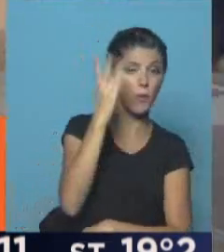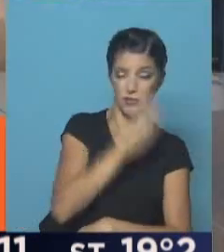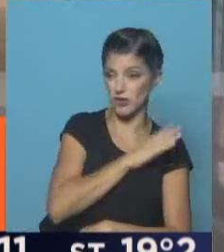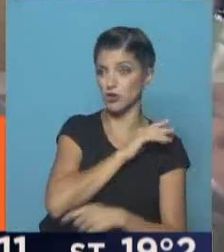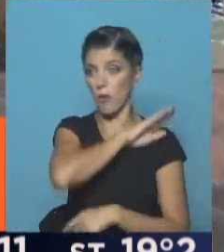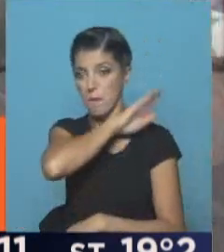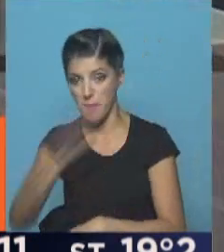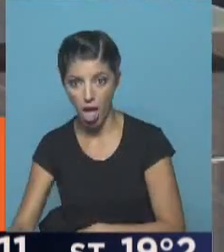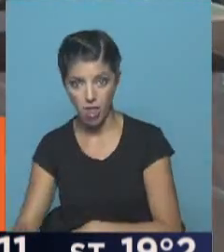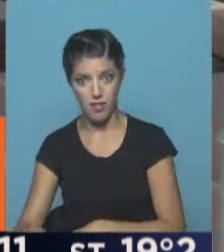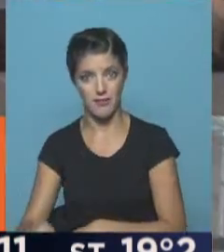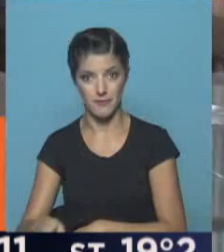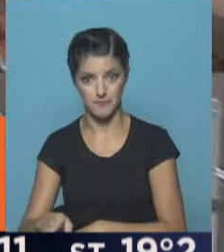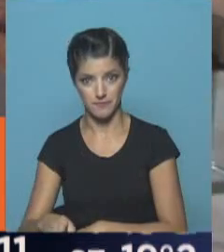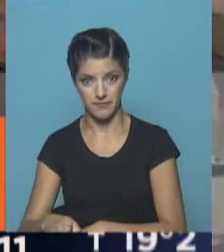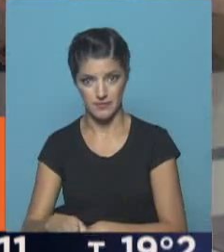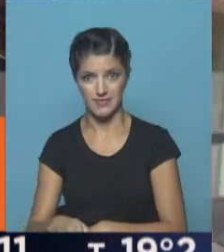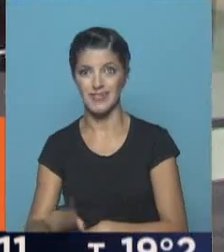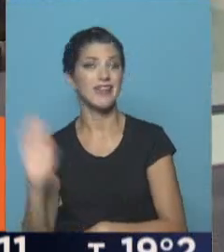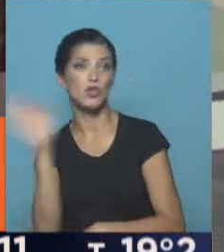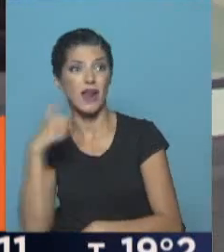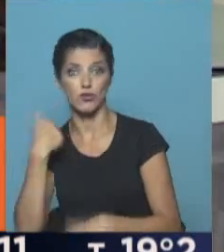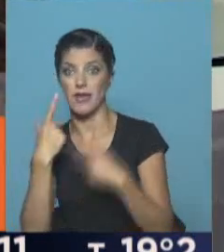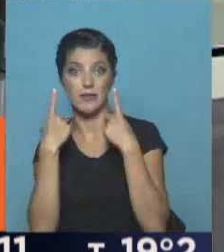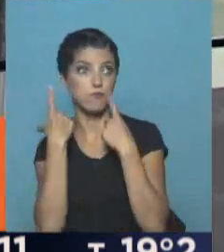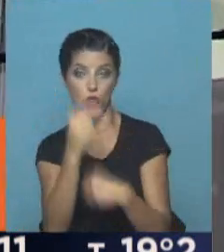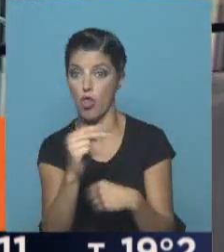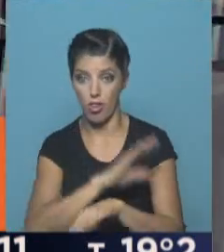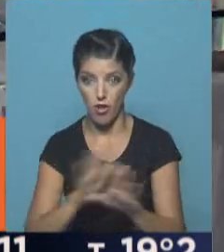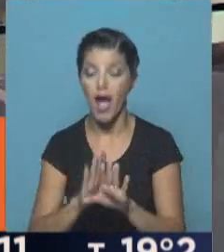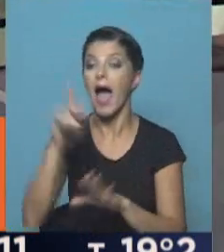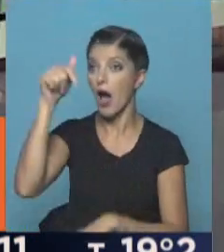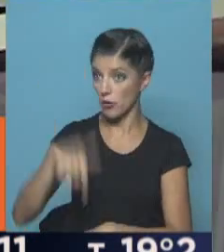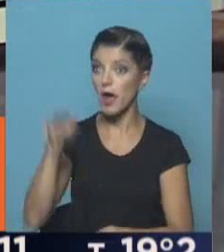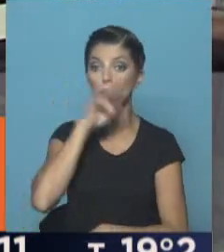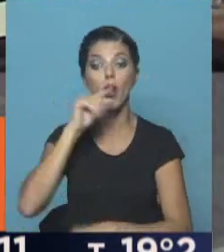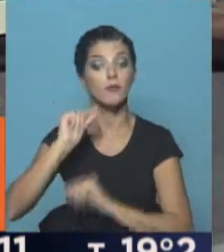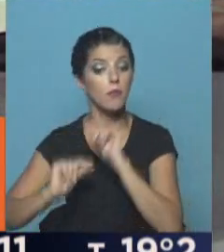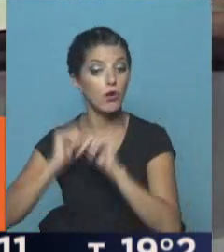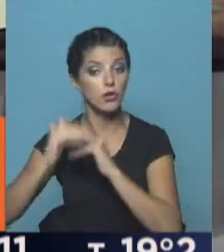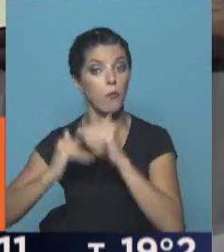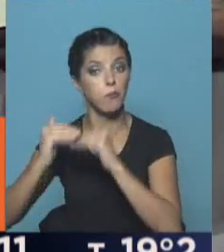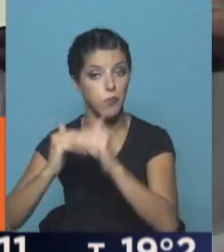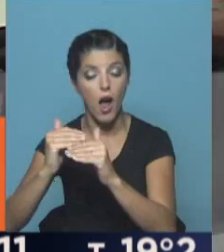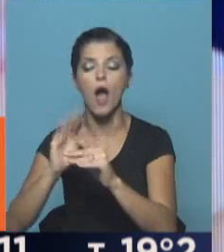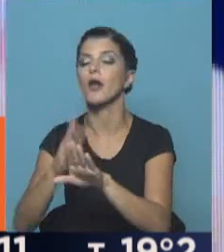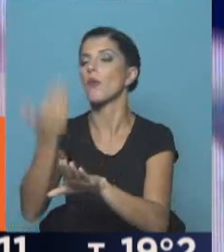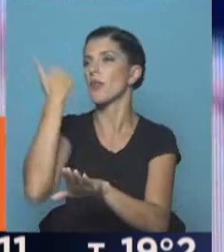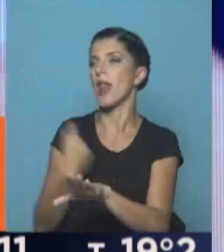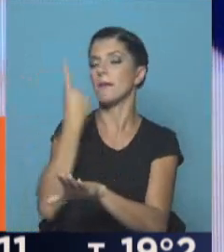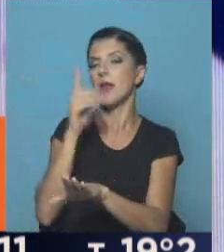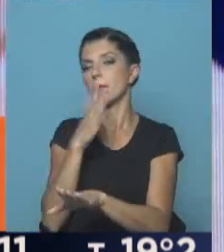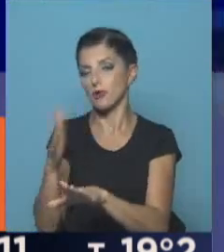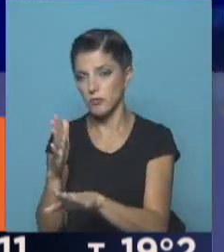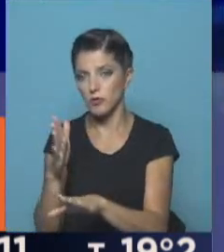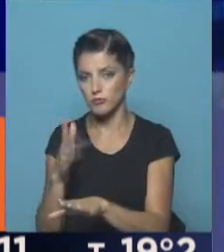rechazo, no fue unánime, pero había un rechazo cerrado. En este caso, la ultraderecha avanza, aun cuando sus resultados en la primera vuelta no fueron tan buenos como